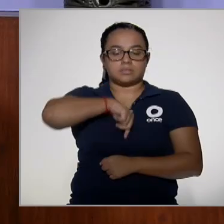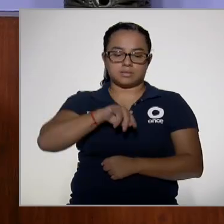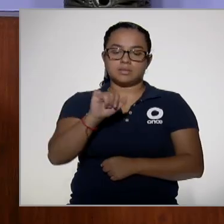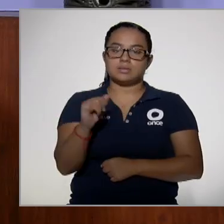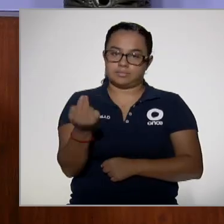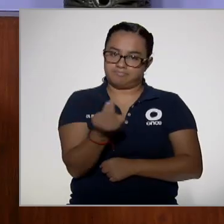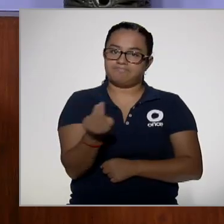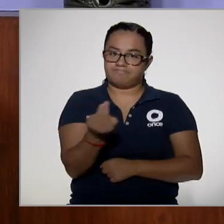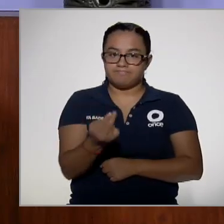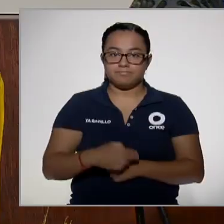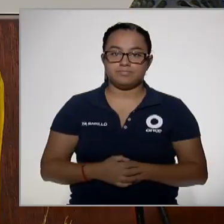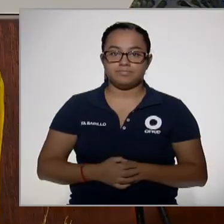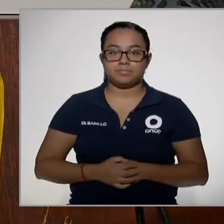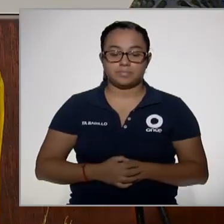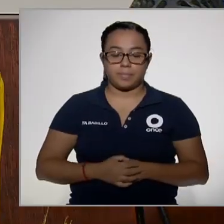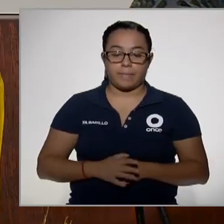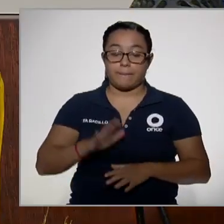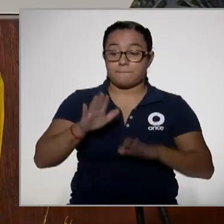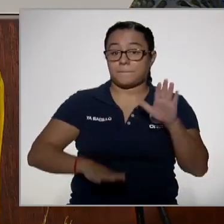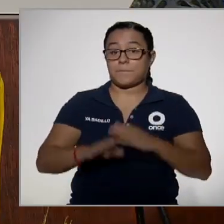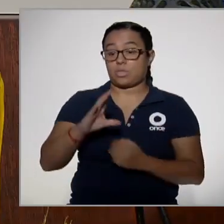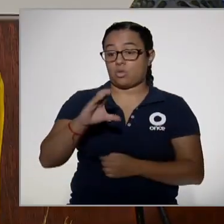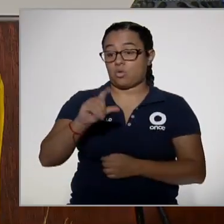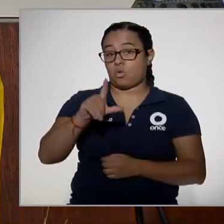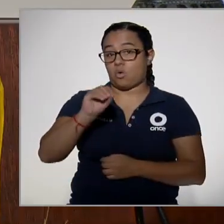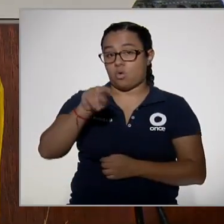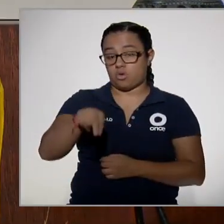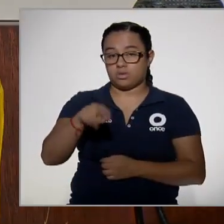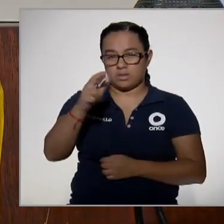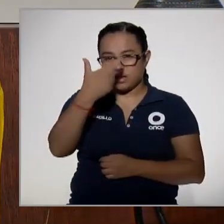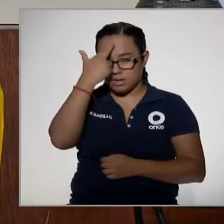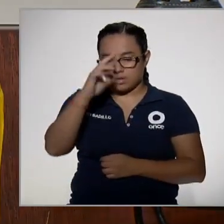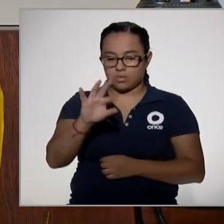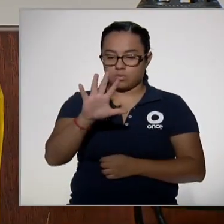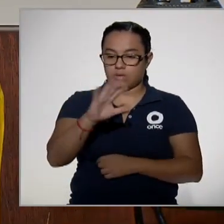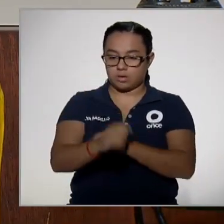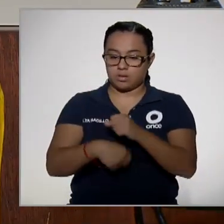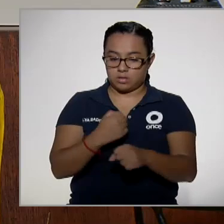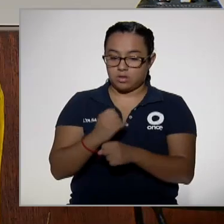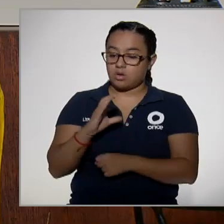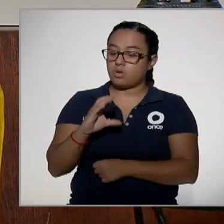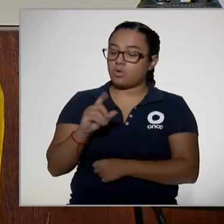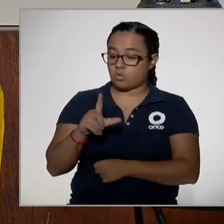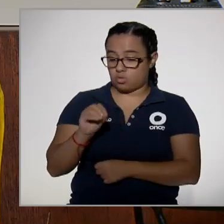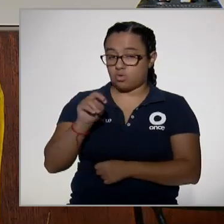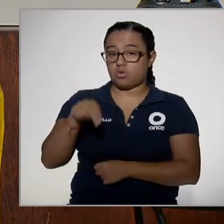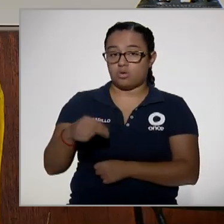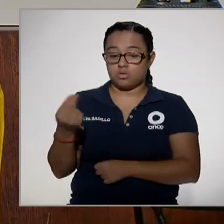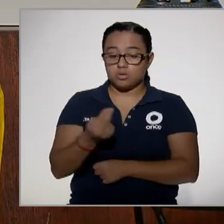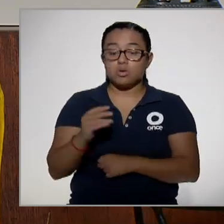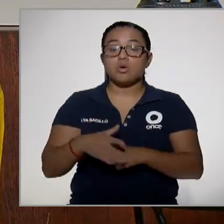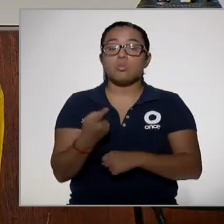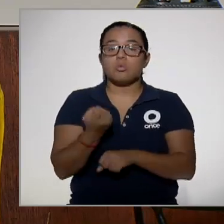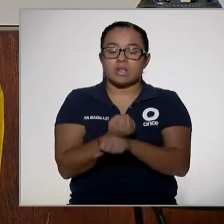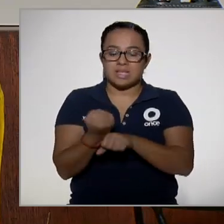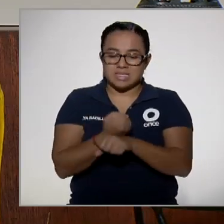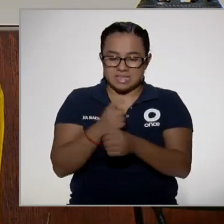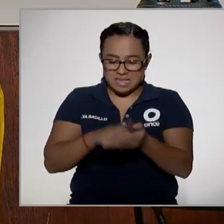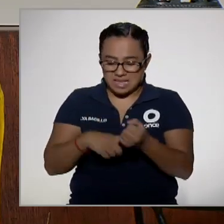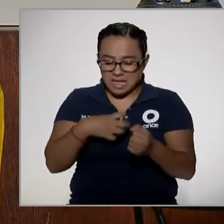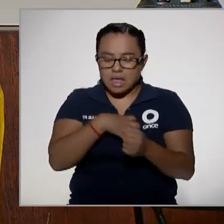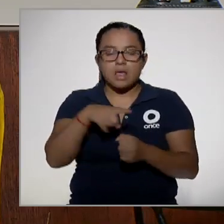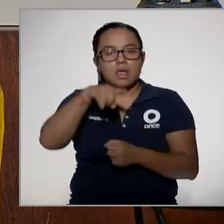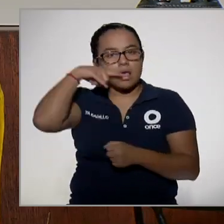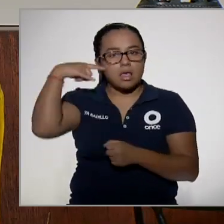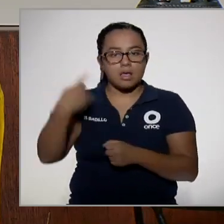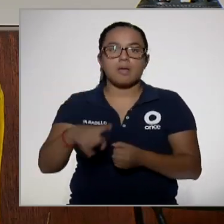necesario y a veces la colonoscopia acuérdense ya se dijo que a partir de los 45 años colonoscopia porque la sangre oculta en heces es decir que no la